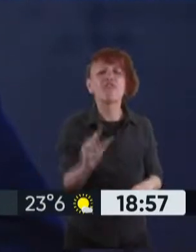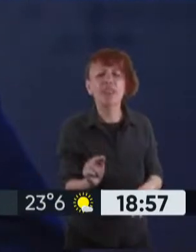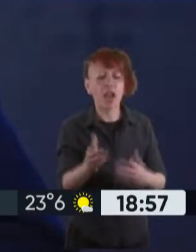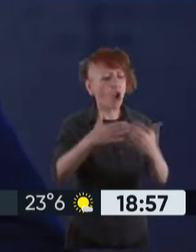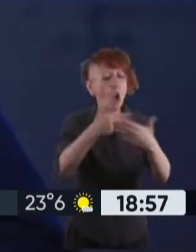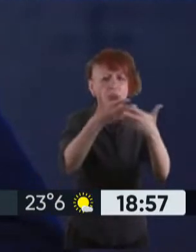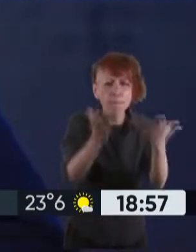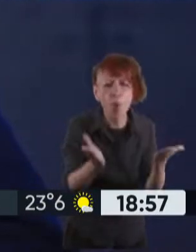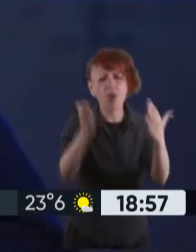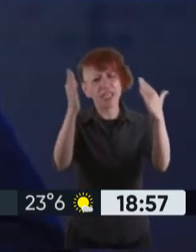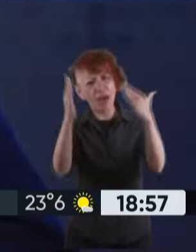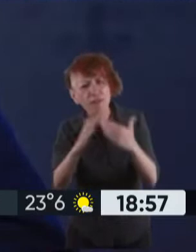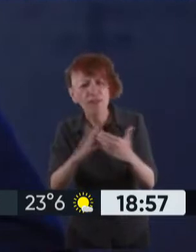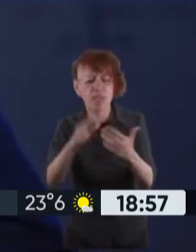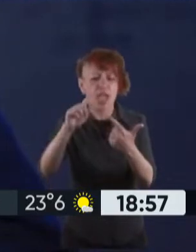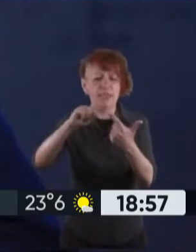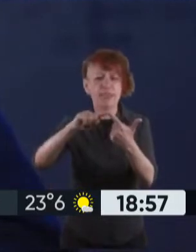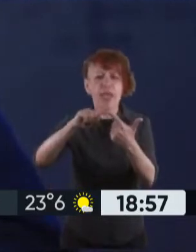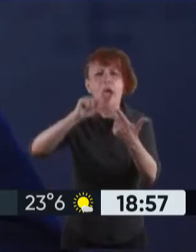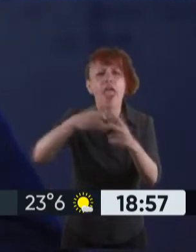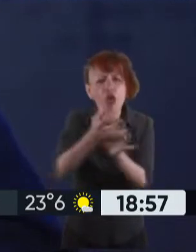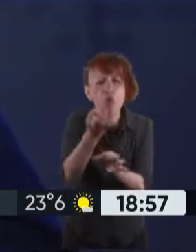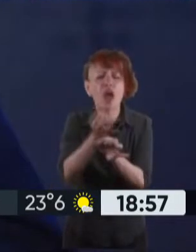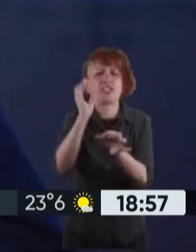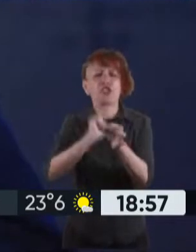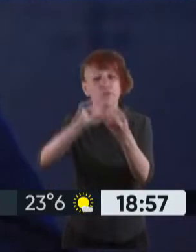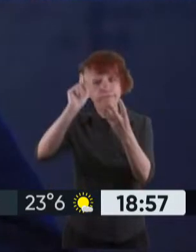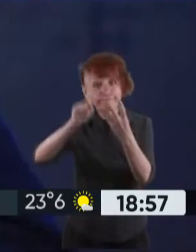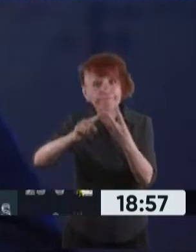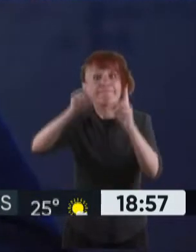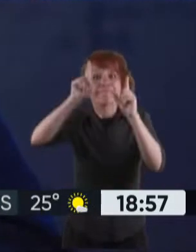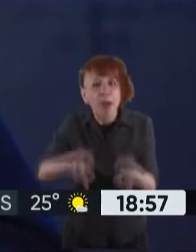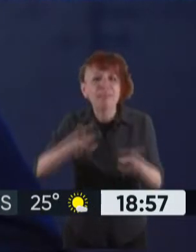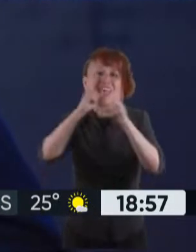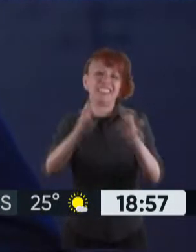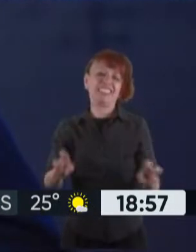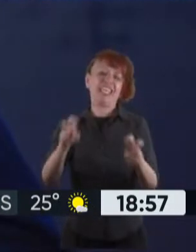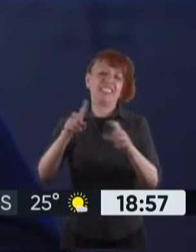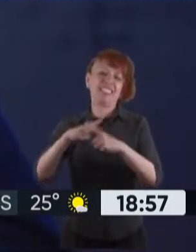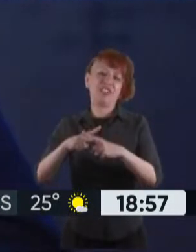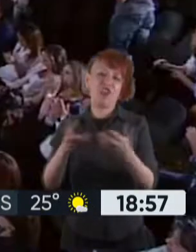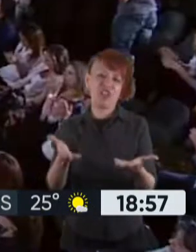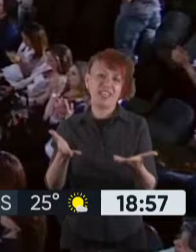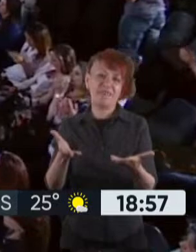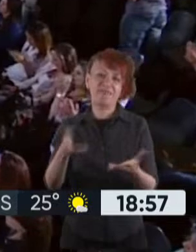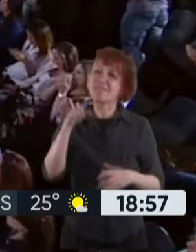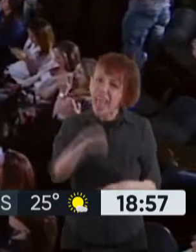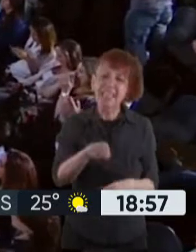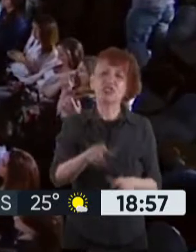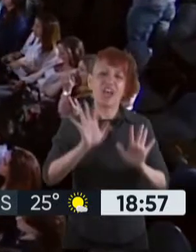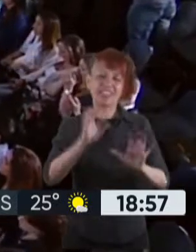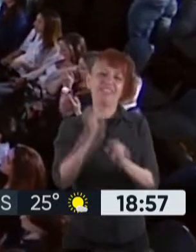la vivienda, para la educación, también para la ciencia y la tecnología. Eso es lo que tenemos que